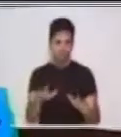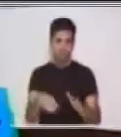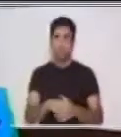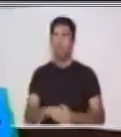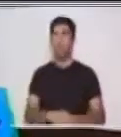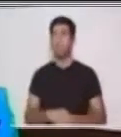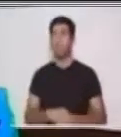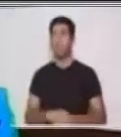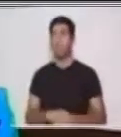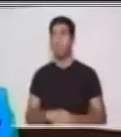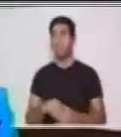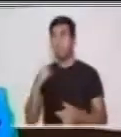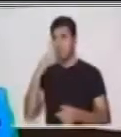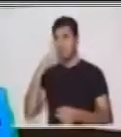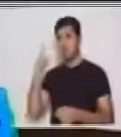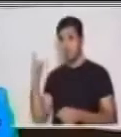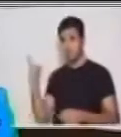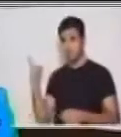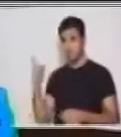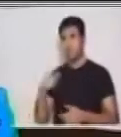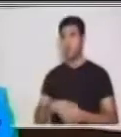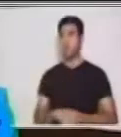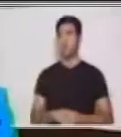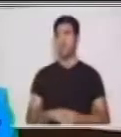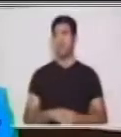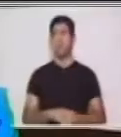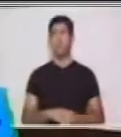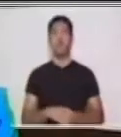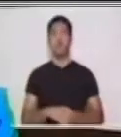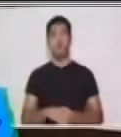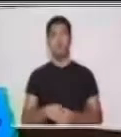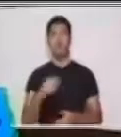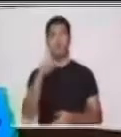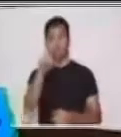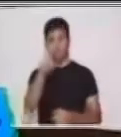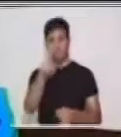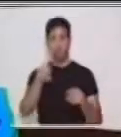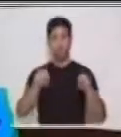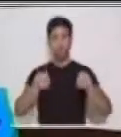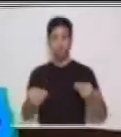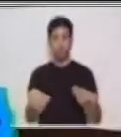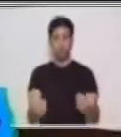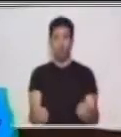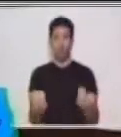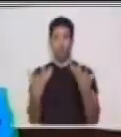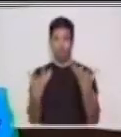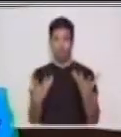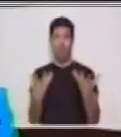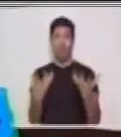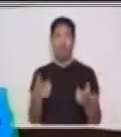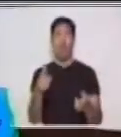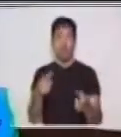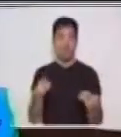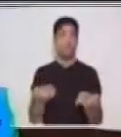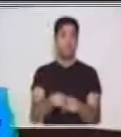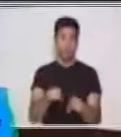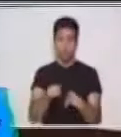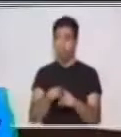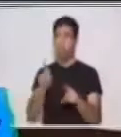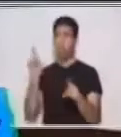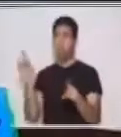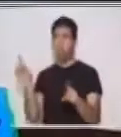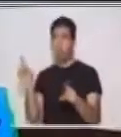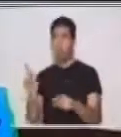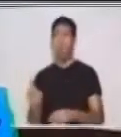Muy bien, ¿como cuáles? Si hay una estufa de horno en casa, muy bien, en la cocina podemos relacionarla.